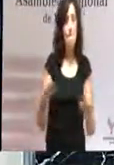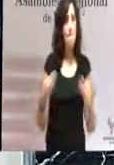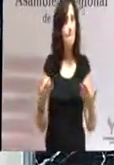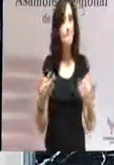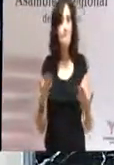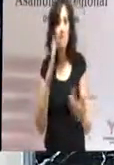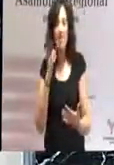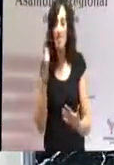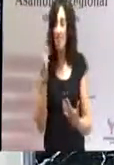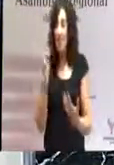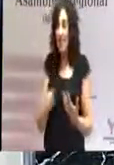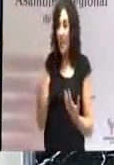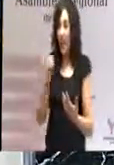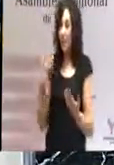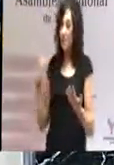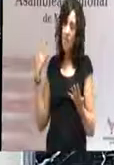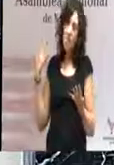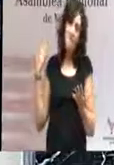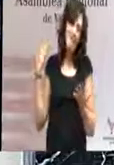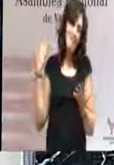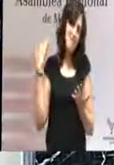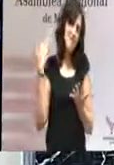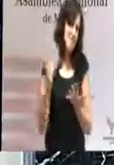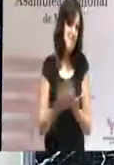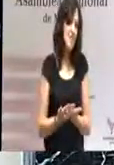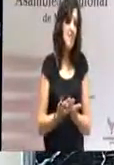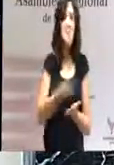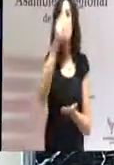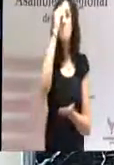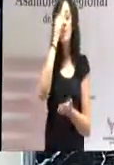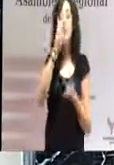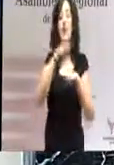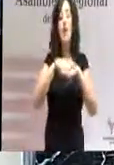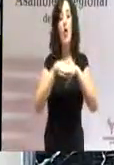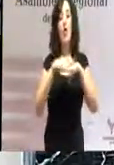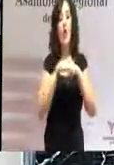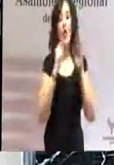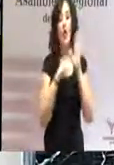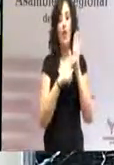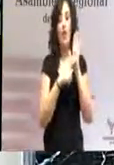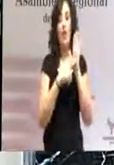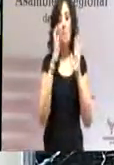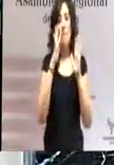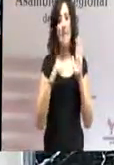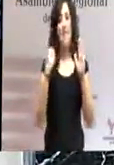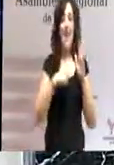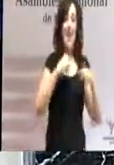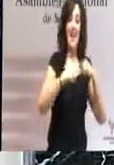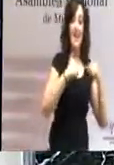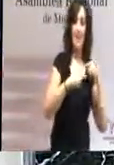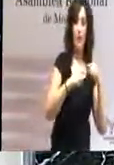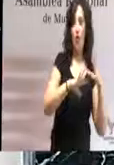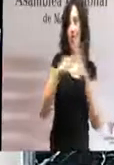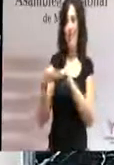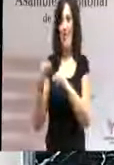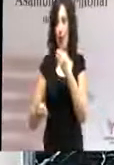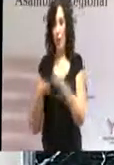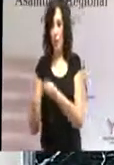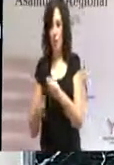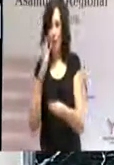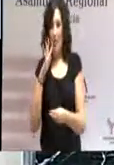más de 20 años de rodillo, ustedes siguen considerando al Legislativo una dócil extensión del Ejecutivo. Los murcianos se pronunciaron en las